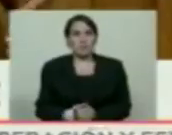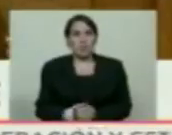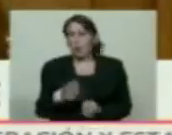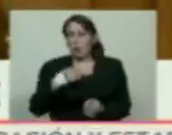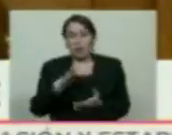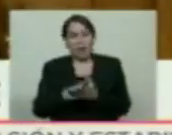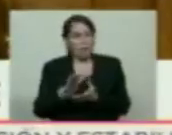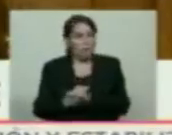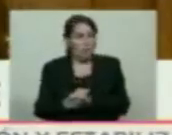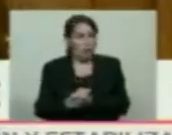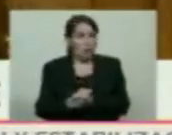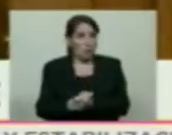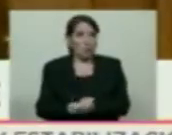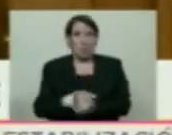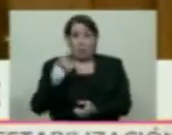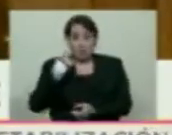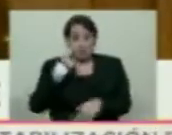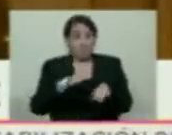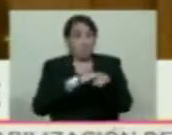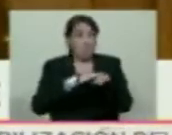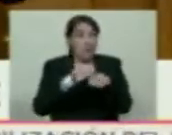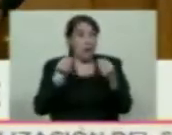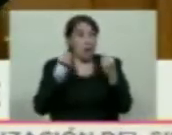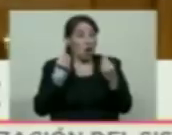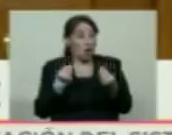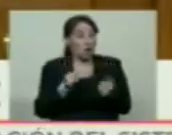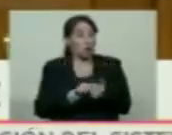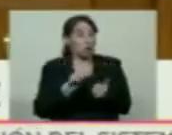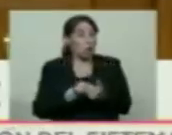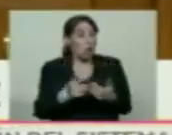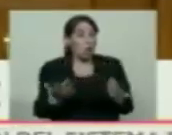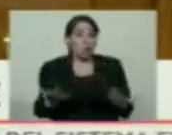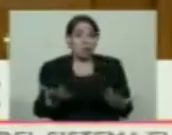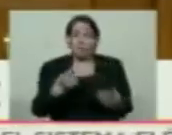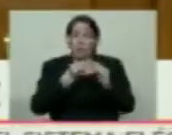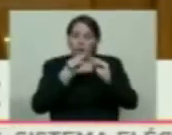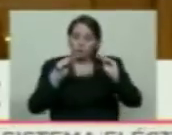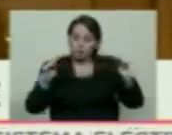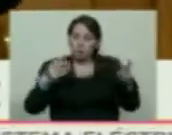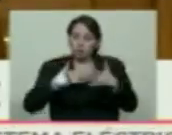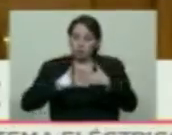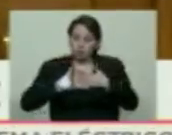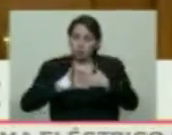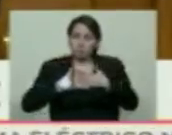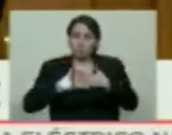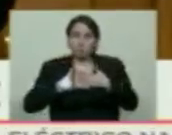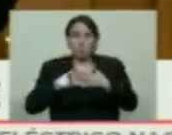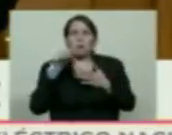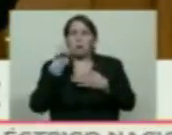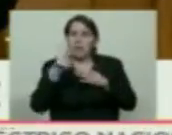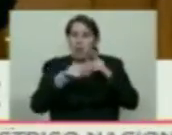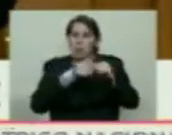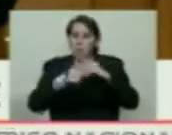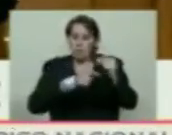como compañero, y aquí hay que tener piel dura. Miren, yo les voy a dar una recomendación. Cuando ustedes vean un Twitter por ahí que